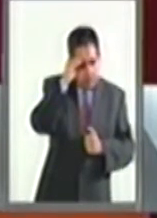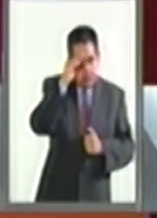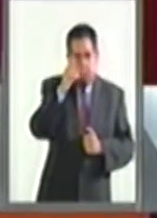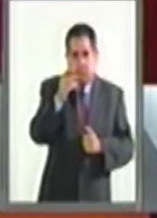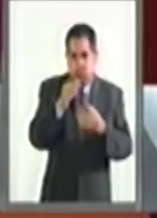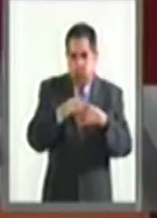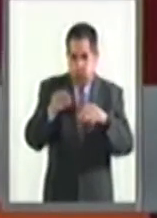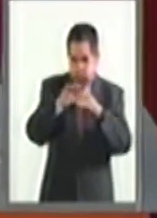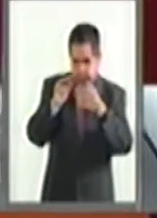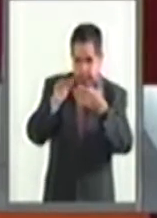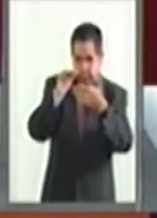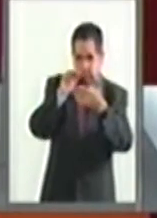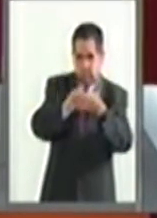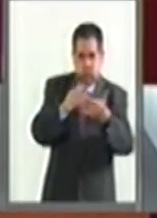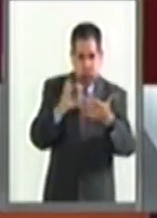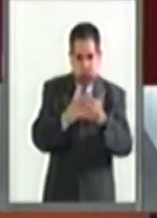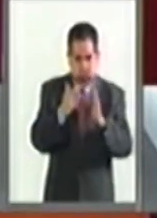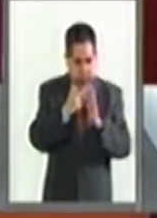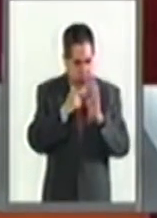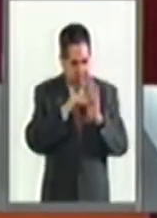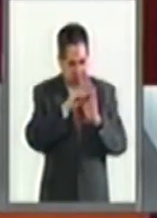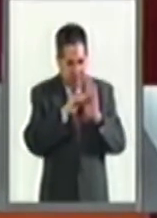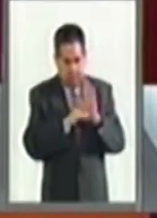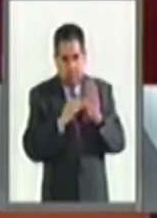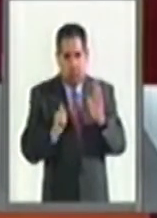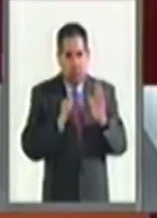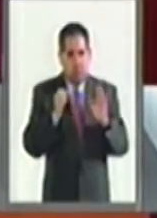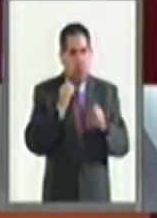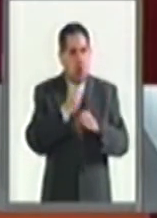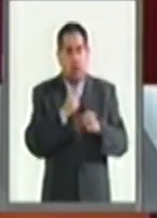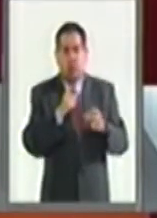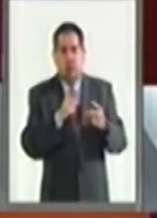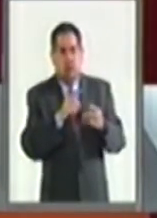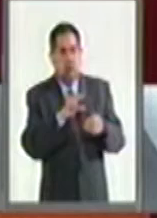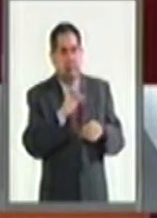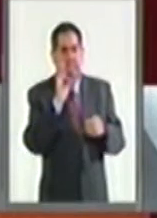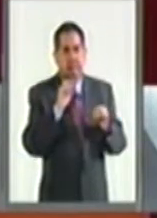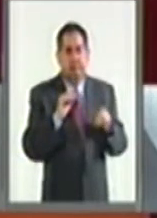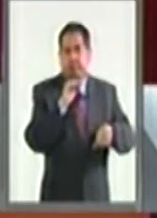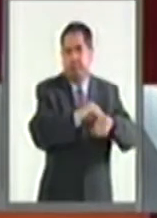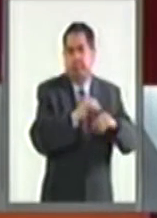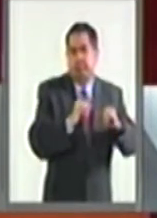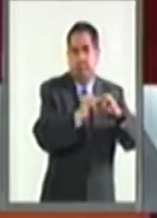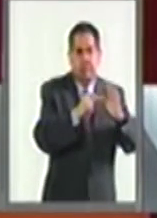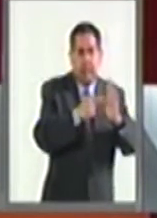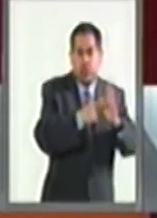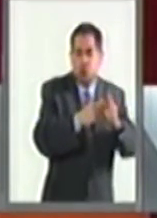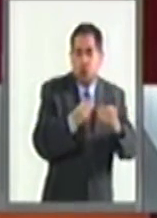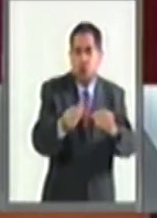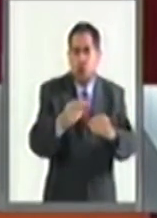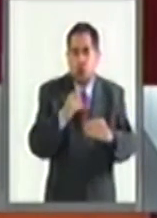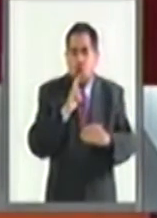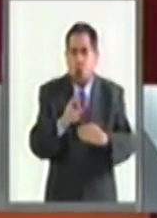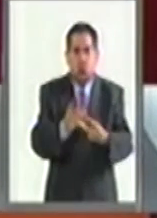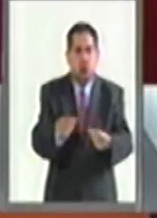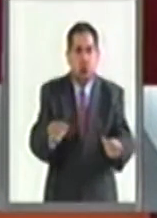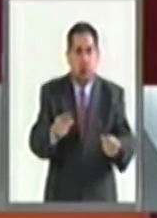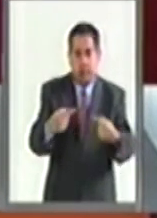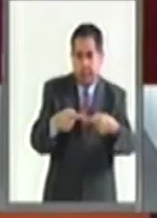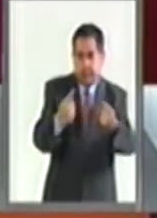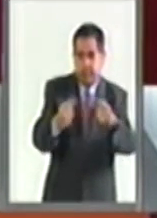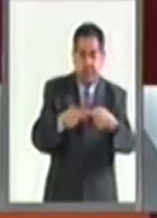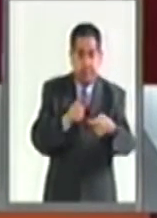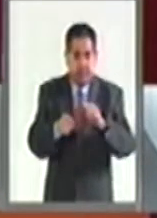es imprescindible que se generen los mecanismos oportunos que garanticen la solución a esas